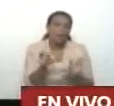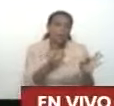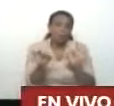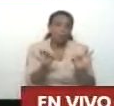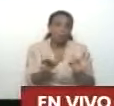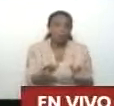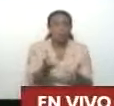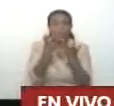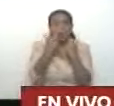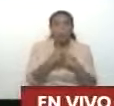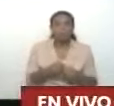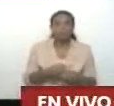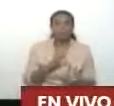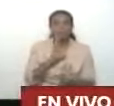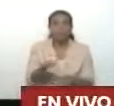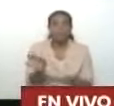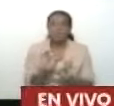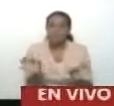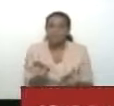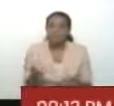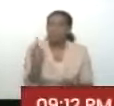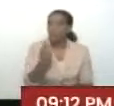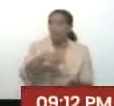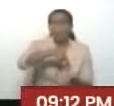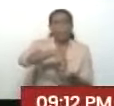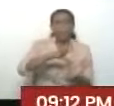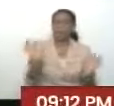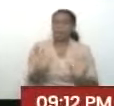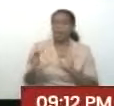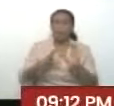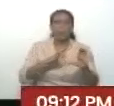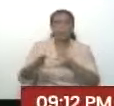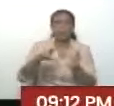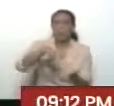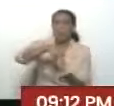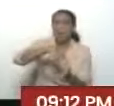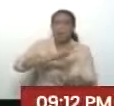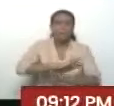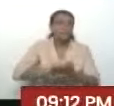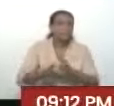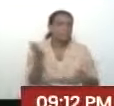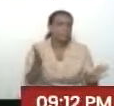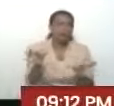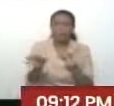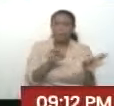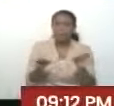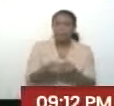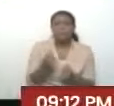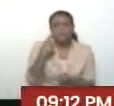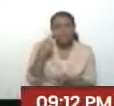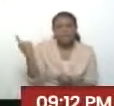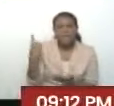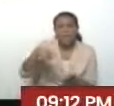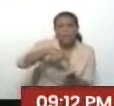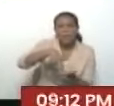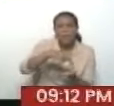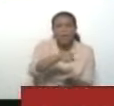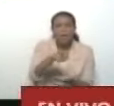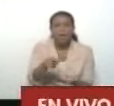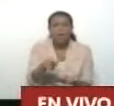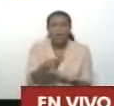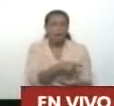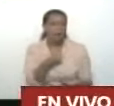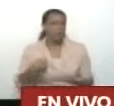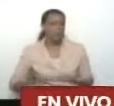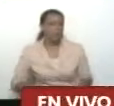no me echaba cuenta. Chin-Chin, ella lo que quería era bailar. Ella quería que nos comunicáramos con el baile. ¿Tenemos alguna imagen de ese baile de